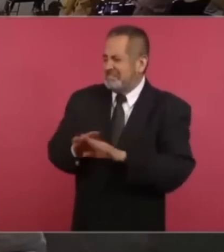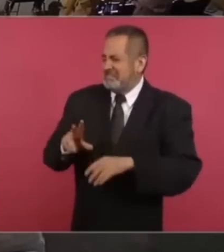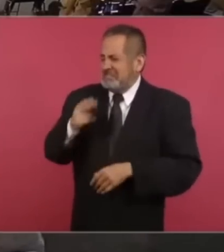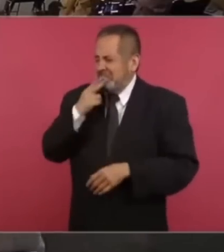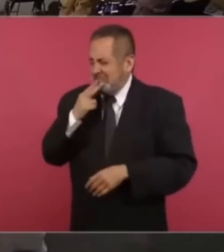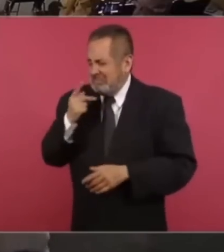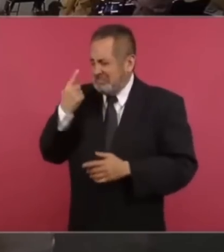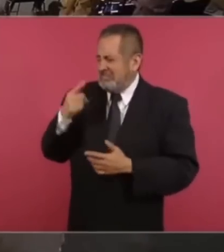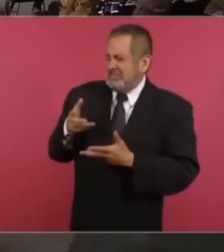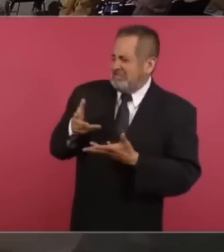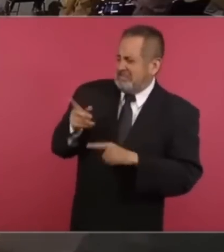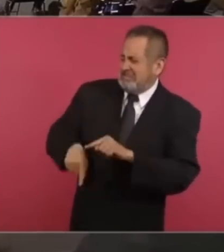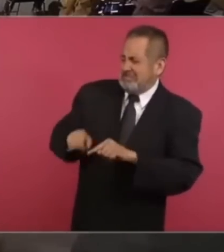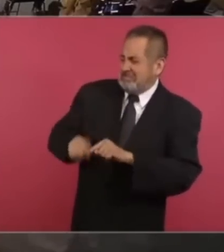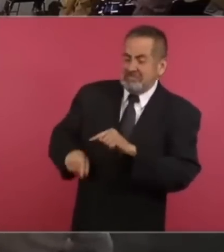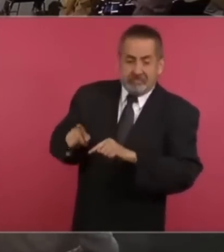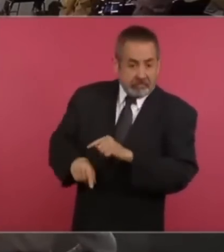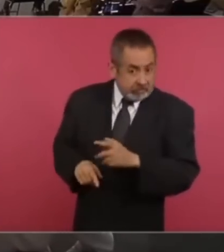Era